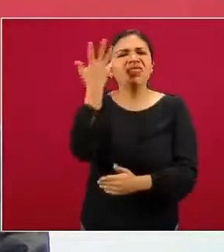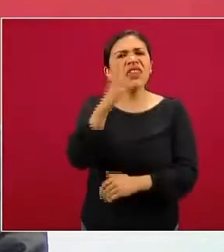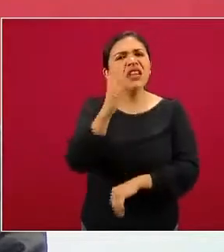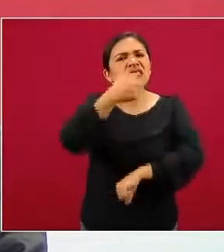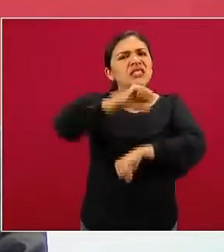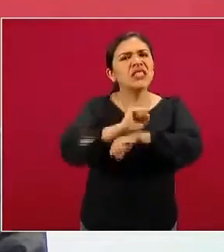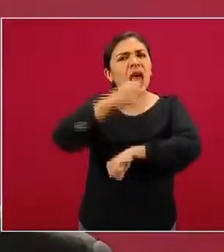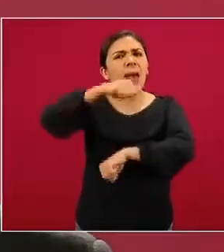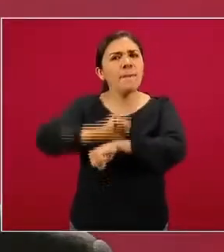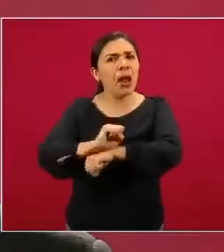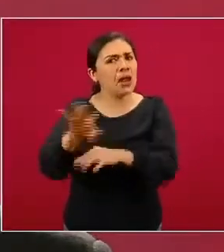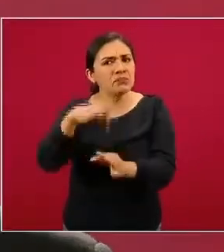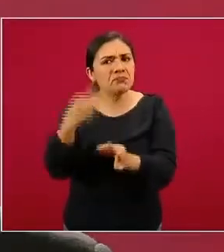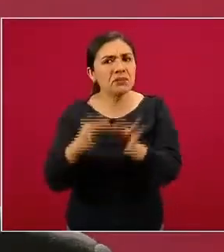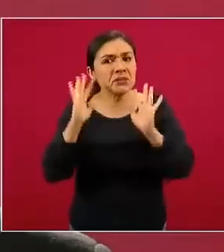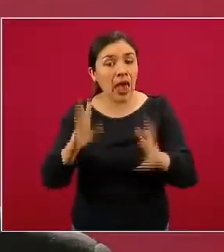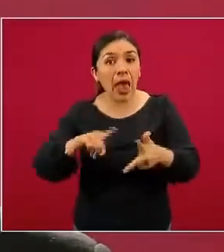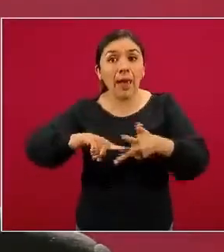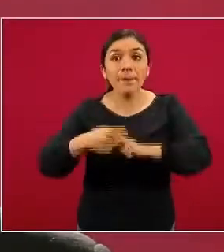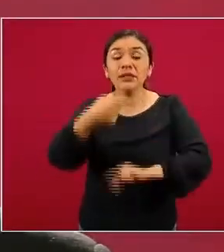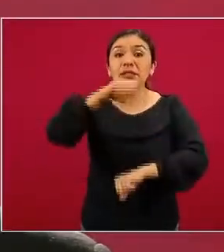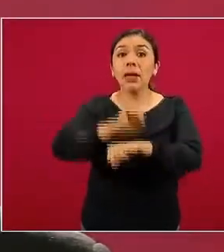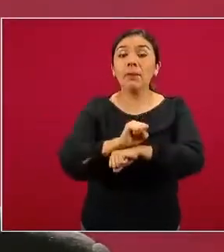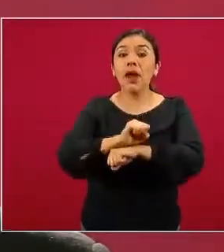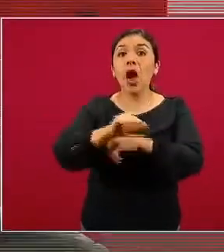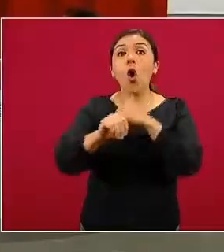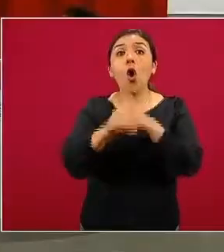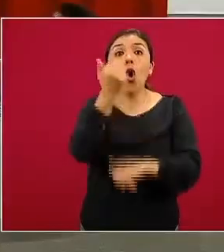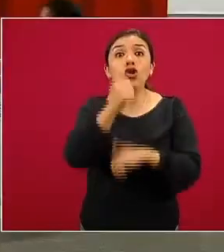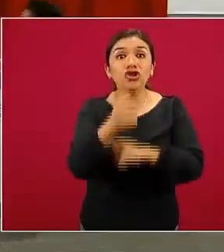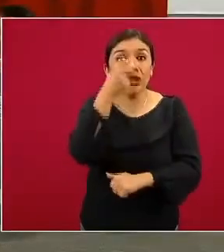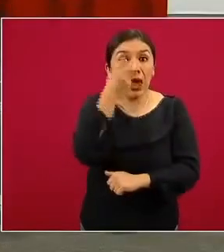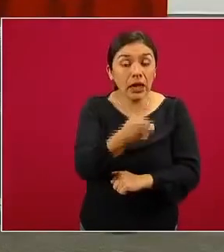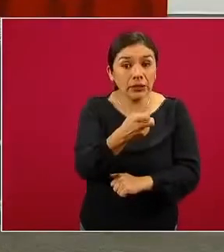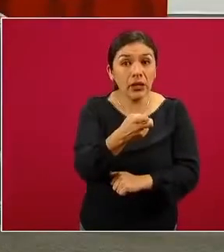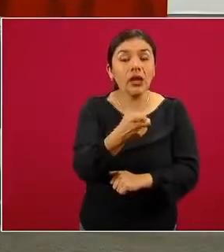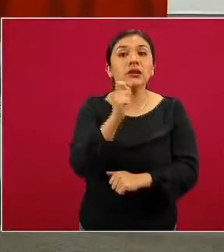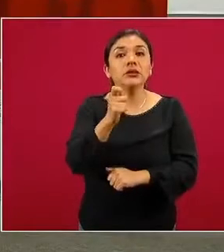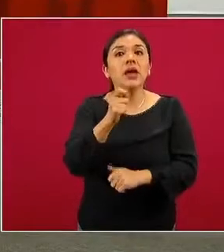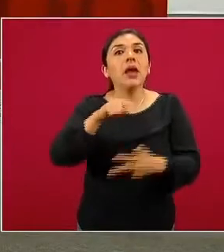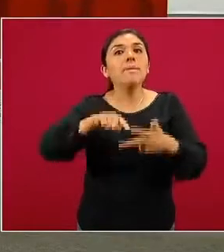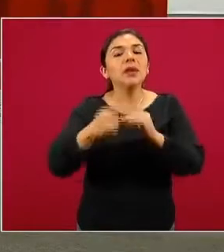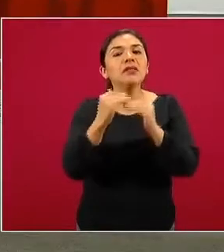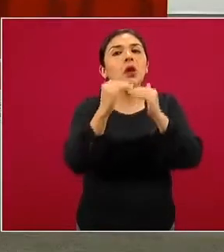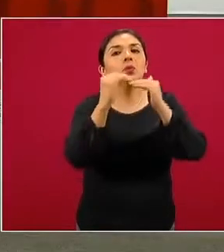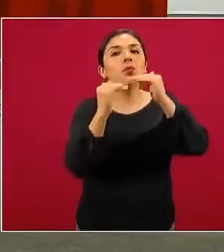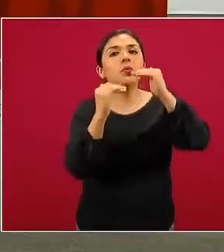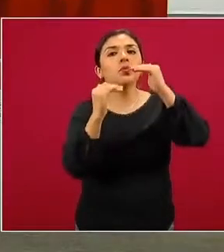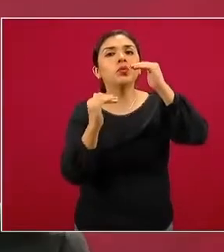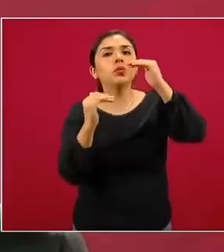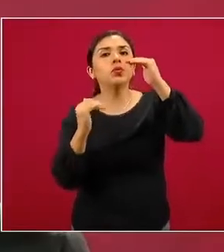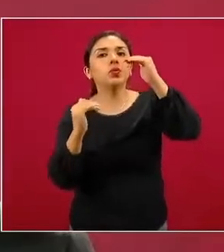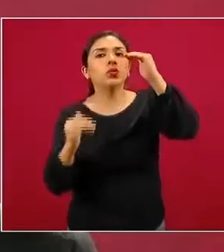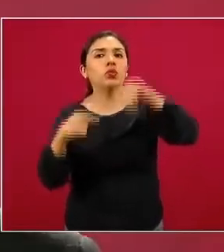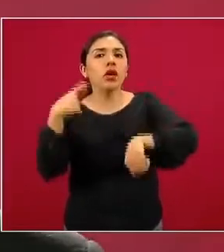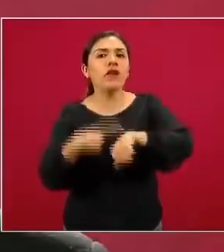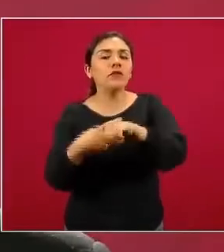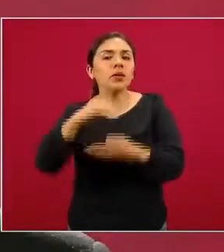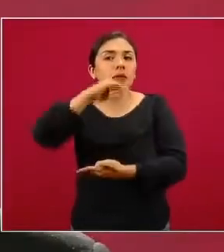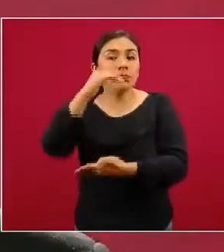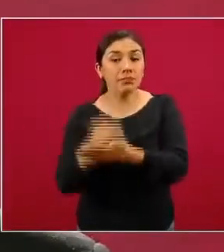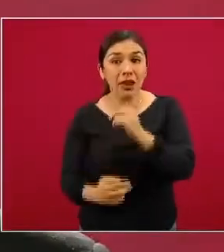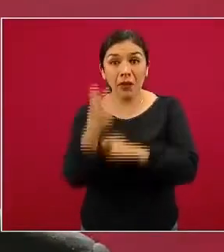semanas completas. Empezamos la semana número 11 de descenso progresivo de la epidemia. Es